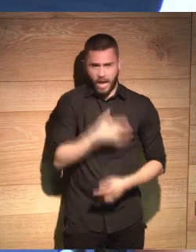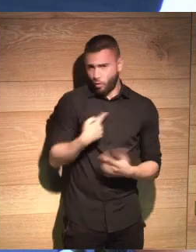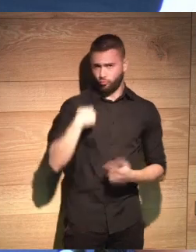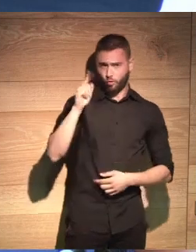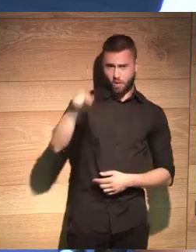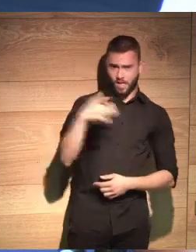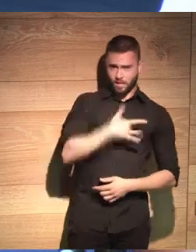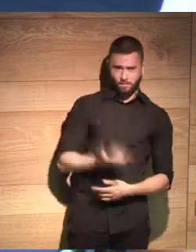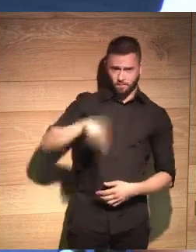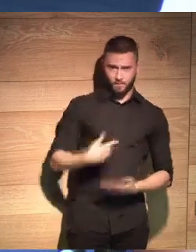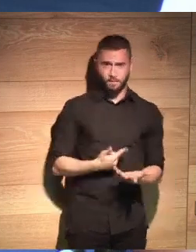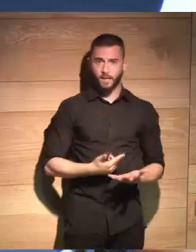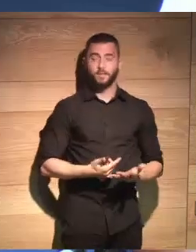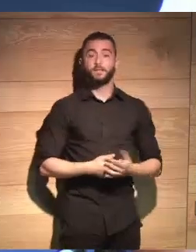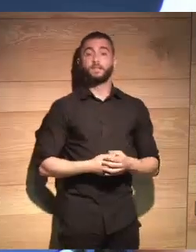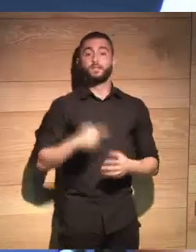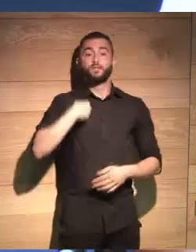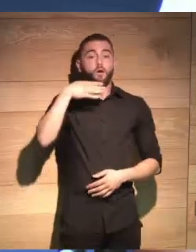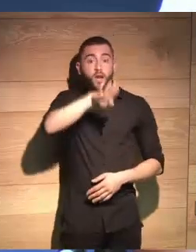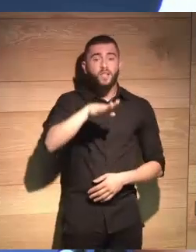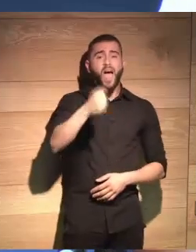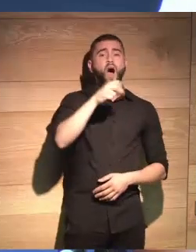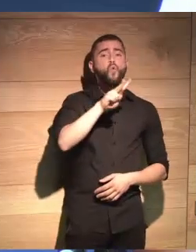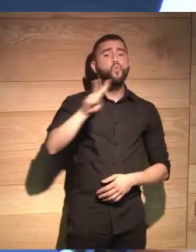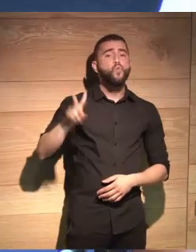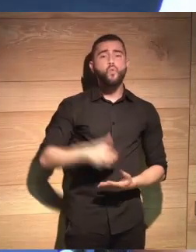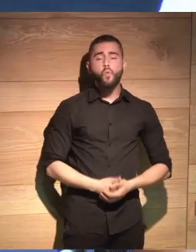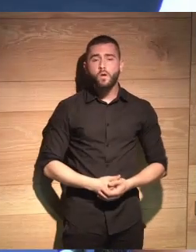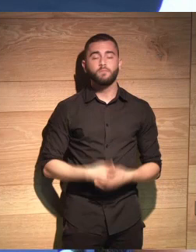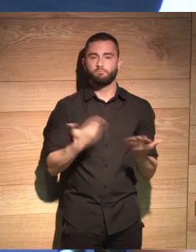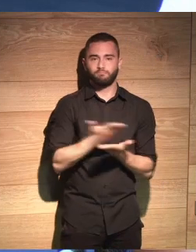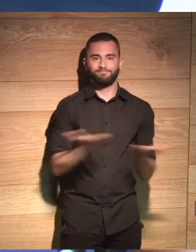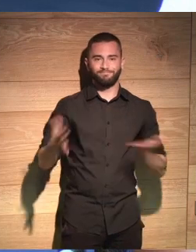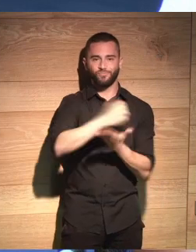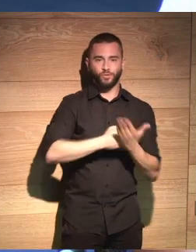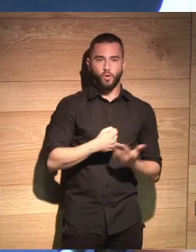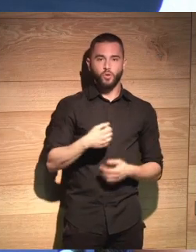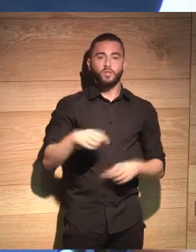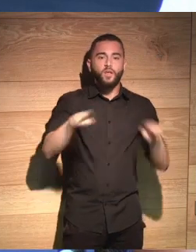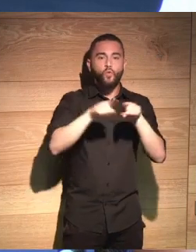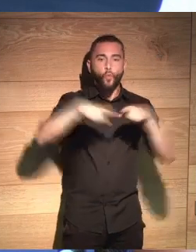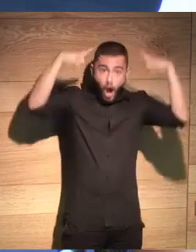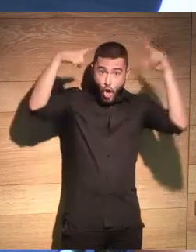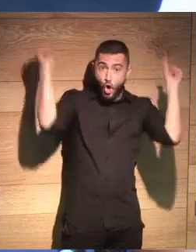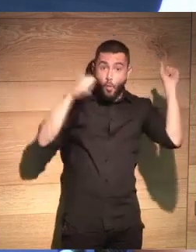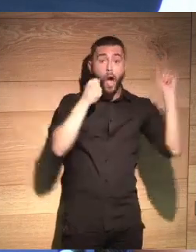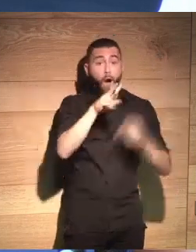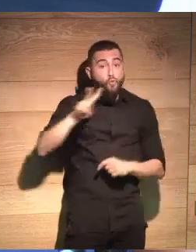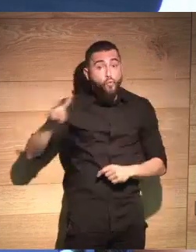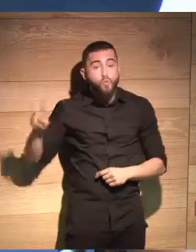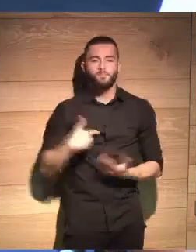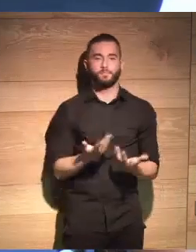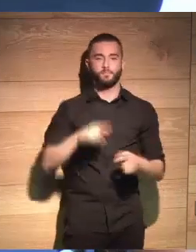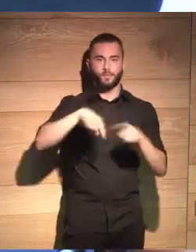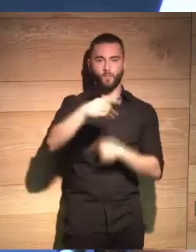ti, a ti. Y luego yo grité, ¡aú! Y todos aullamos como una manada de lobos. Y luego papá